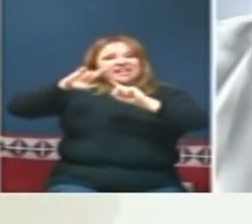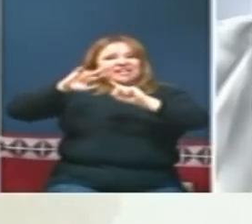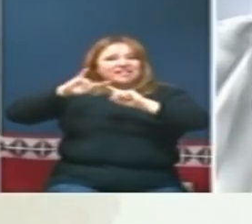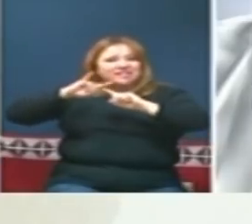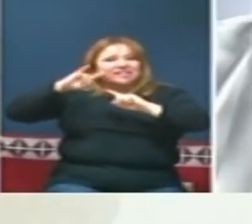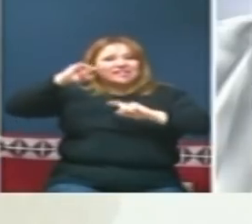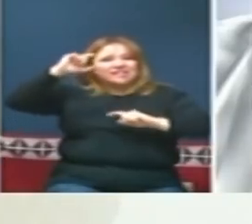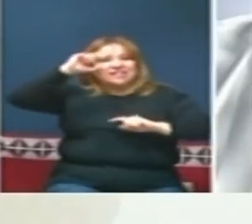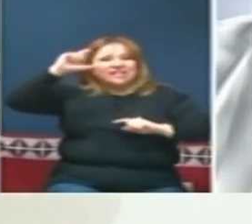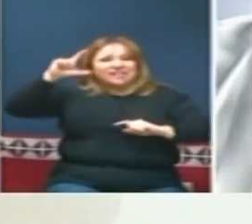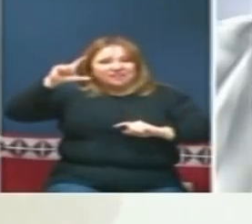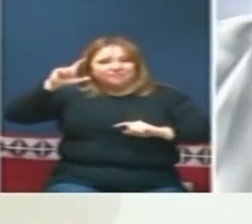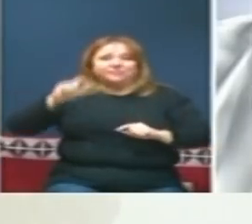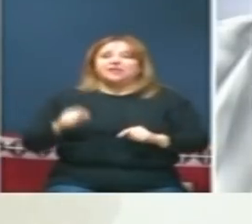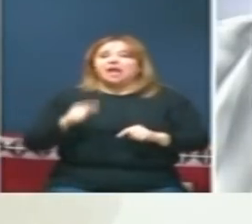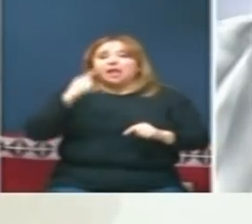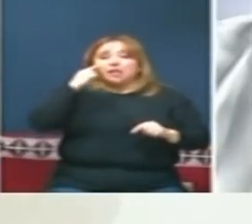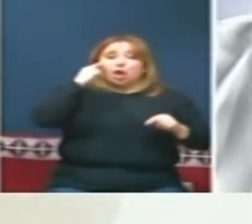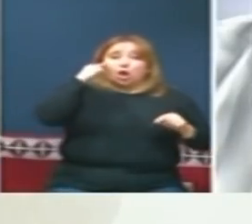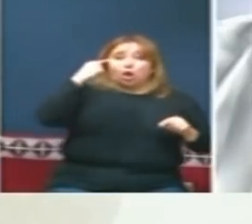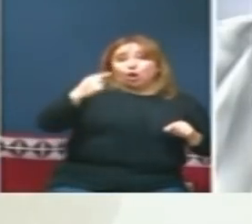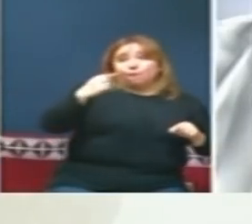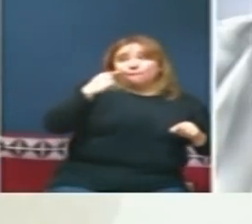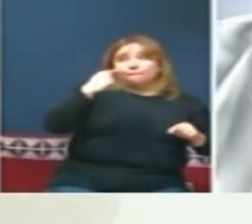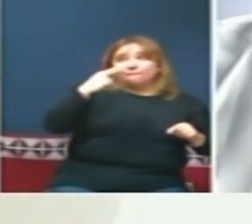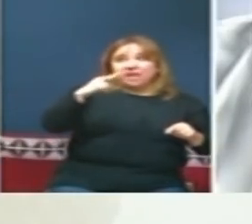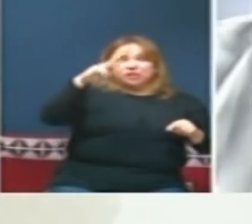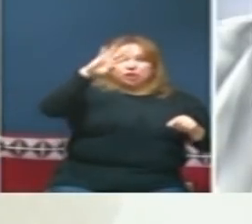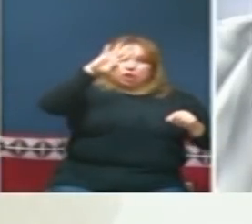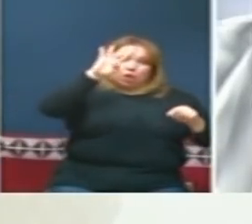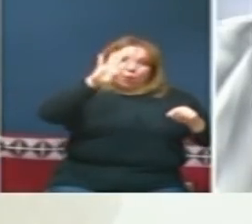del 24 al 25 de julio de